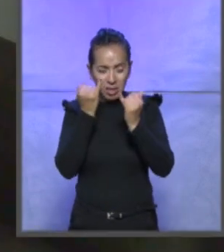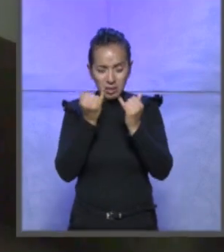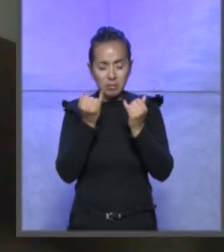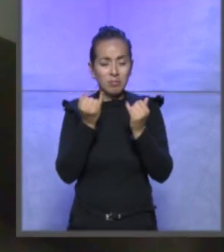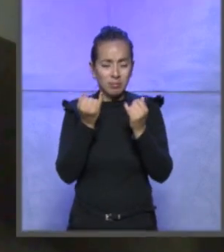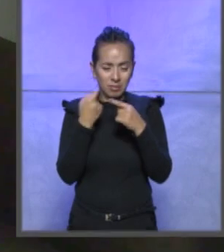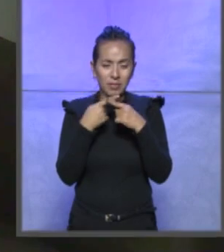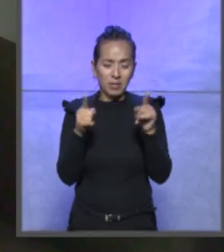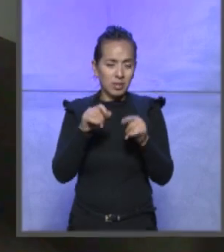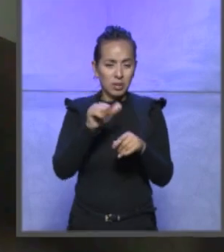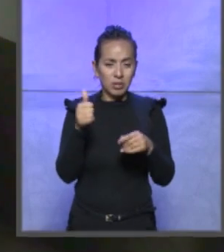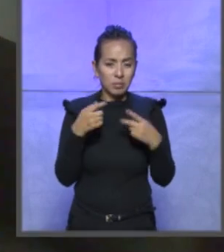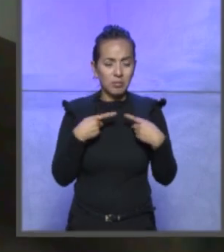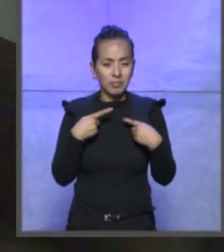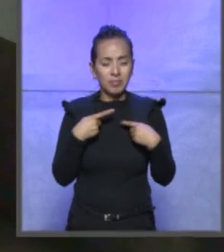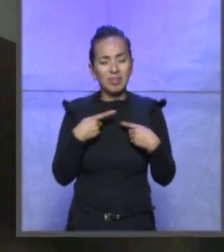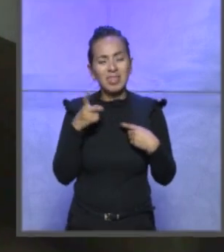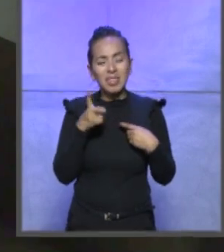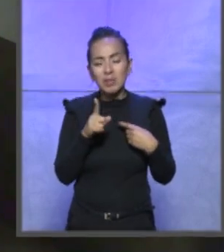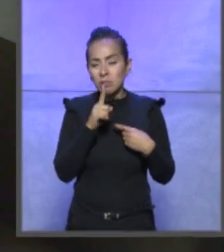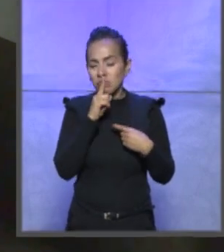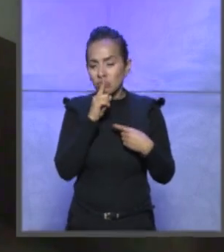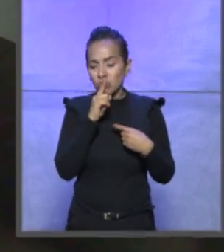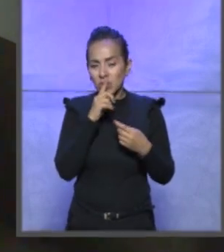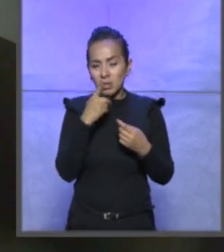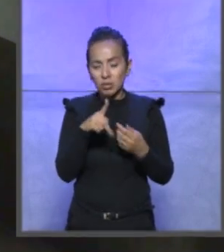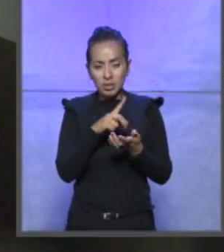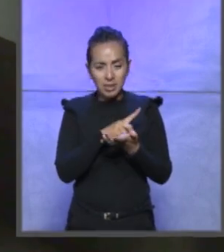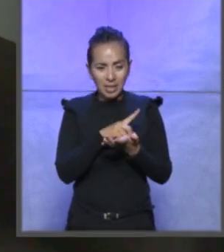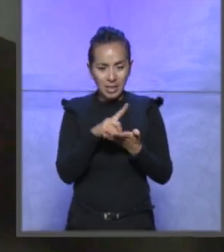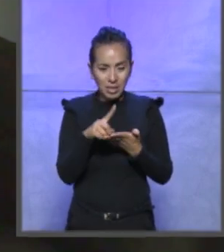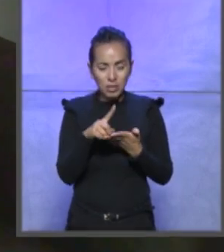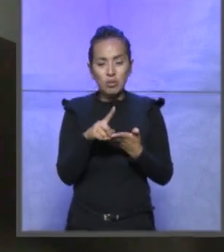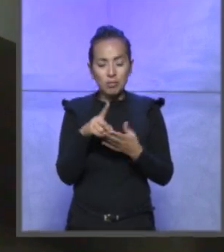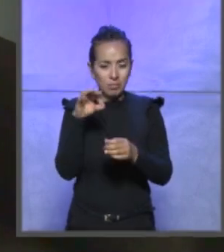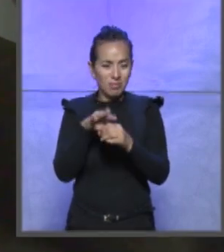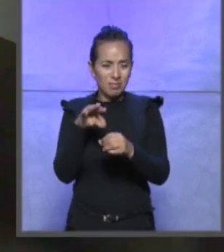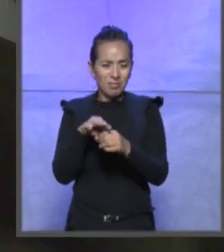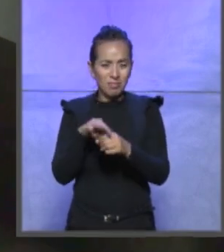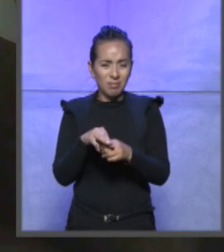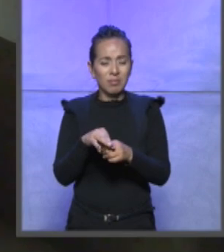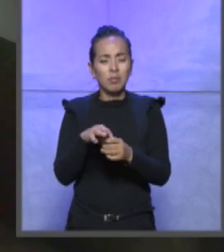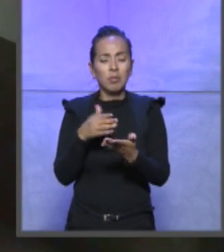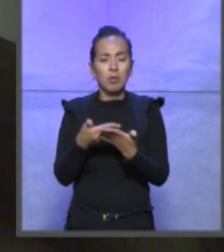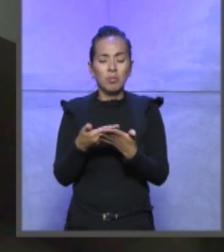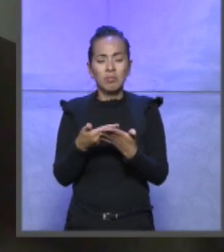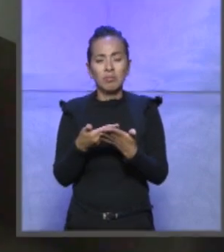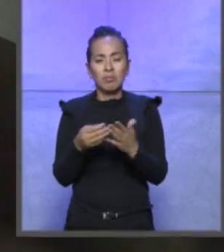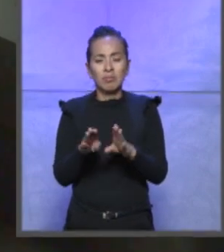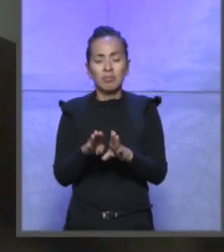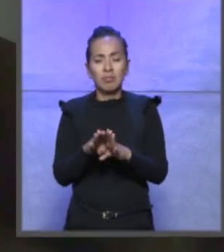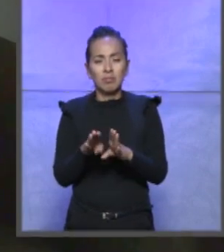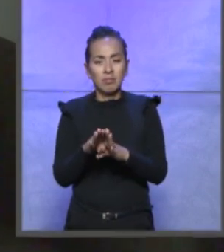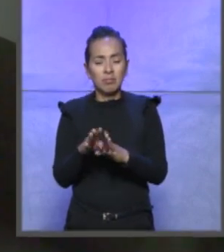demás. Y bueno, básicamente los privan de sus derechos electorales, inclusive pues excluyéndolos, ¿no?